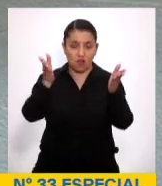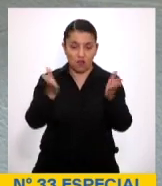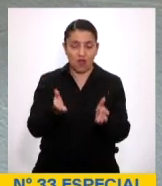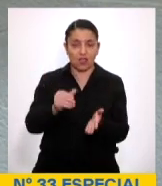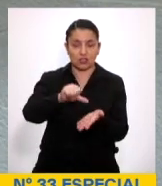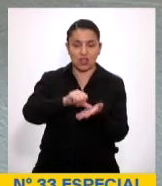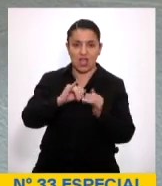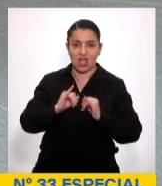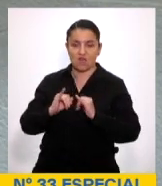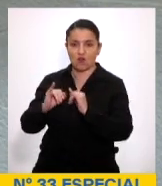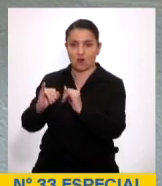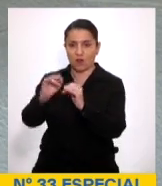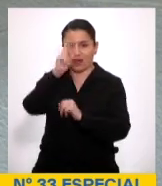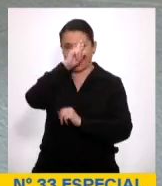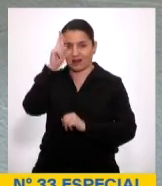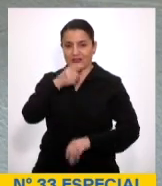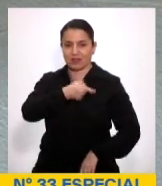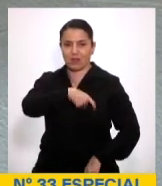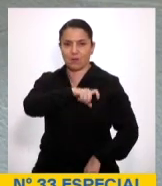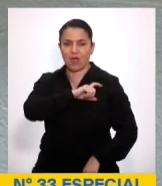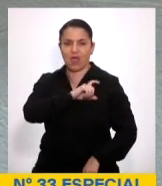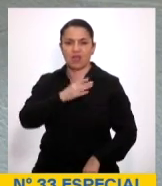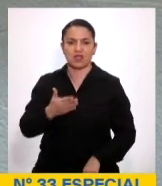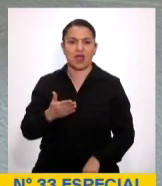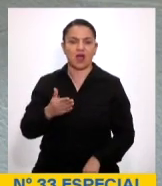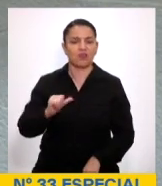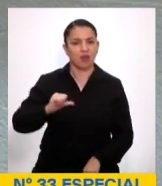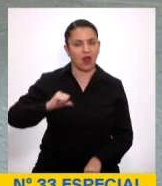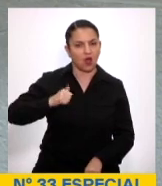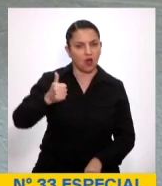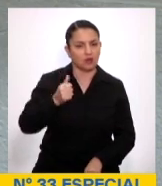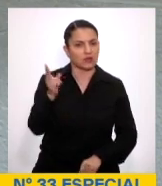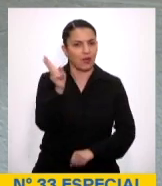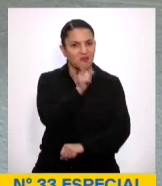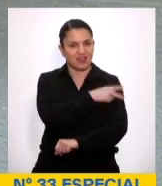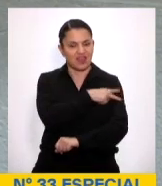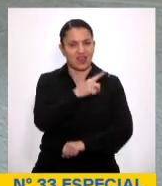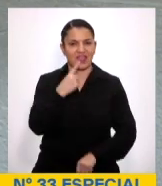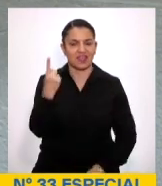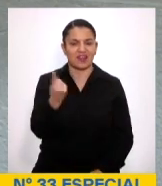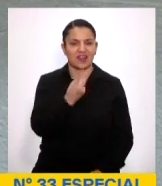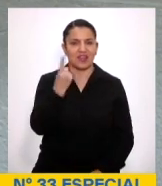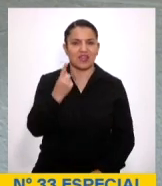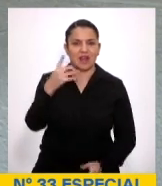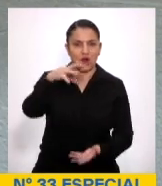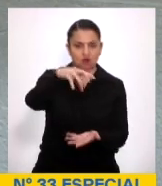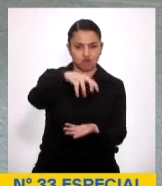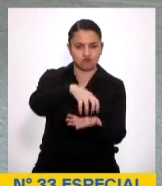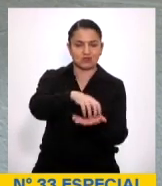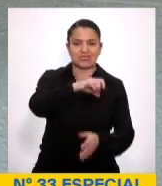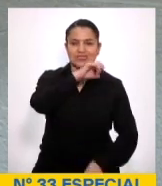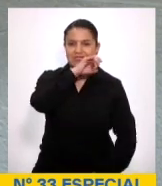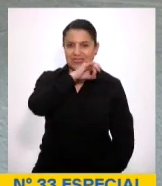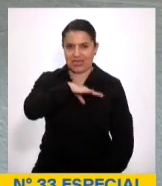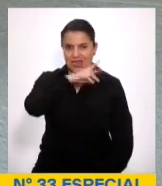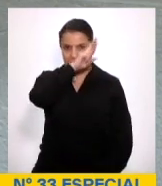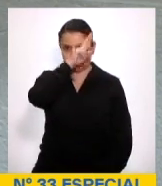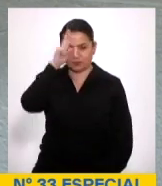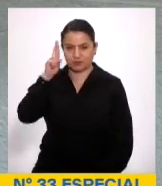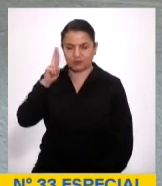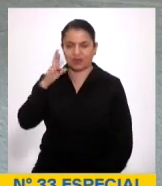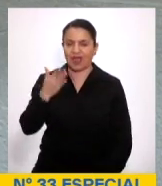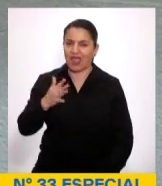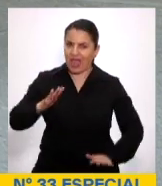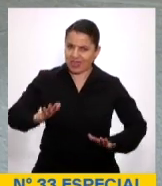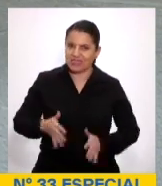respecto de la joven capitanía general del reino de chile una frase tal vez excesiva en entusiasmo pero no